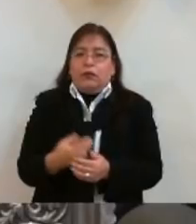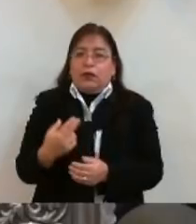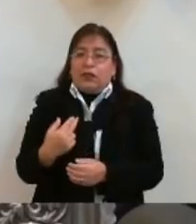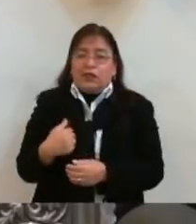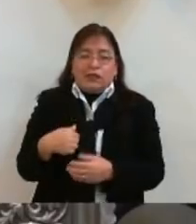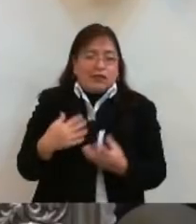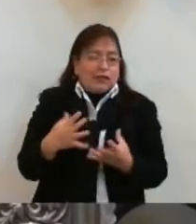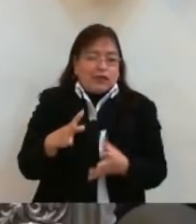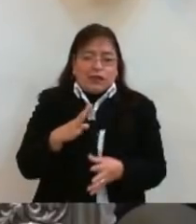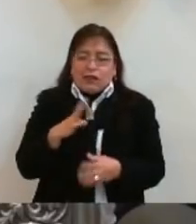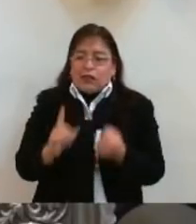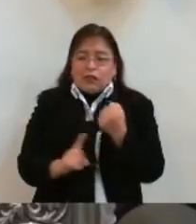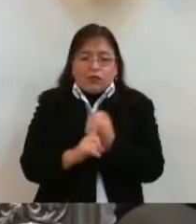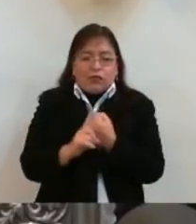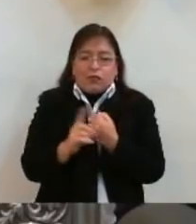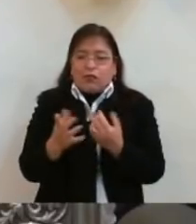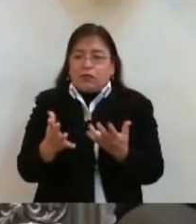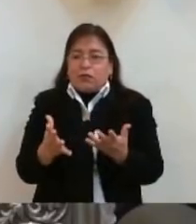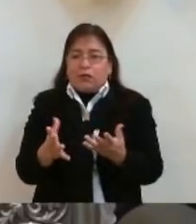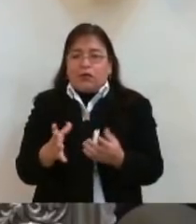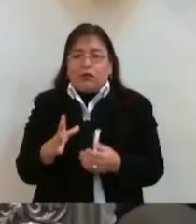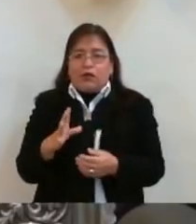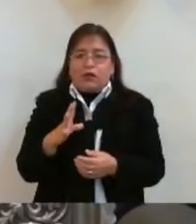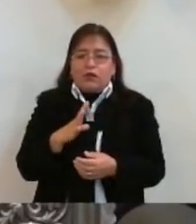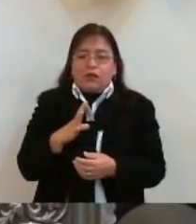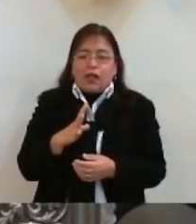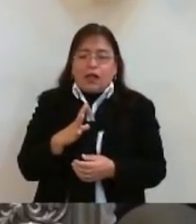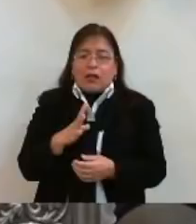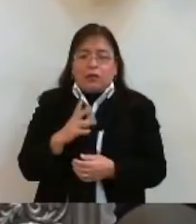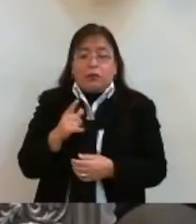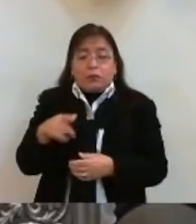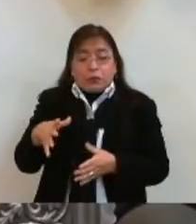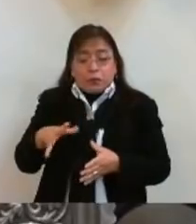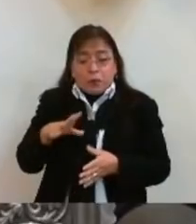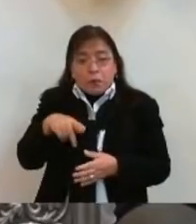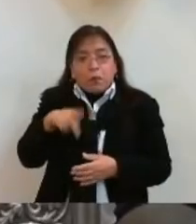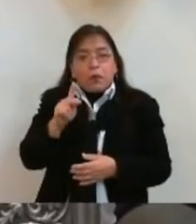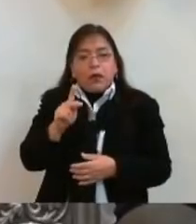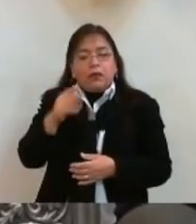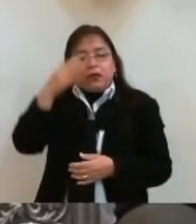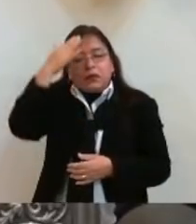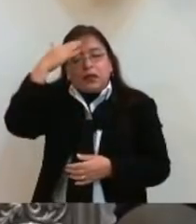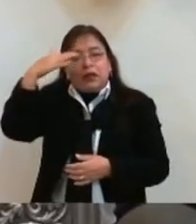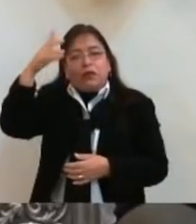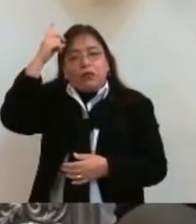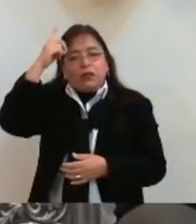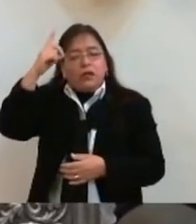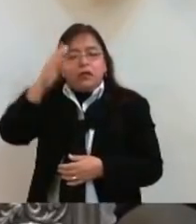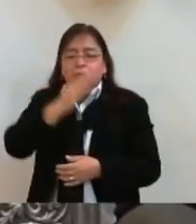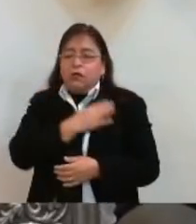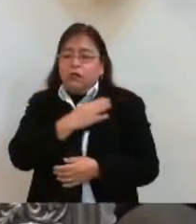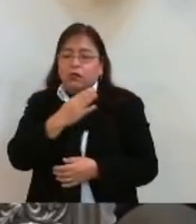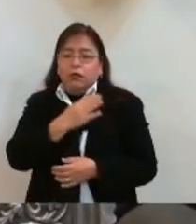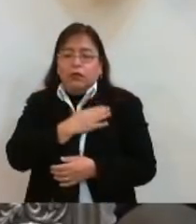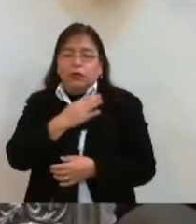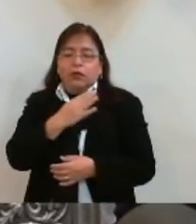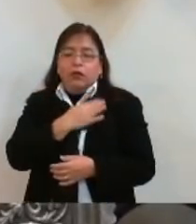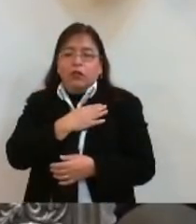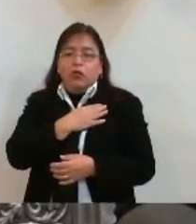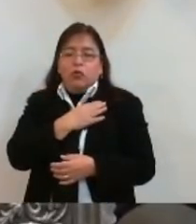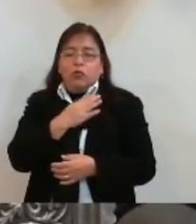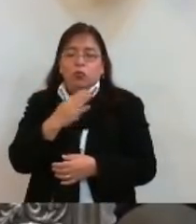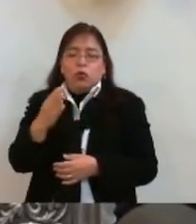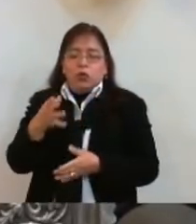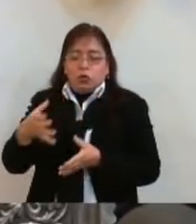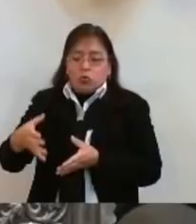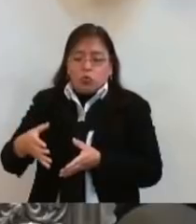amargura en medio de la dulzura de la misericordia de Dios. Tenemos que